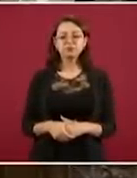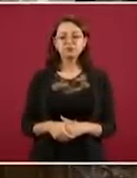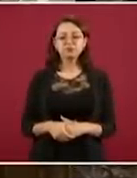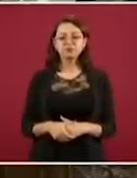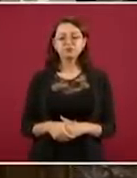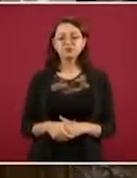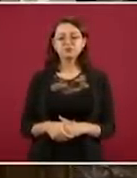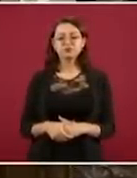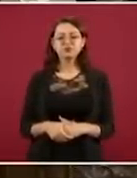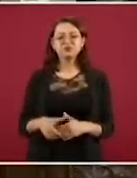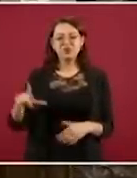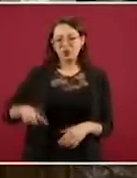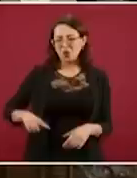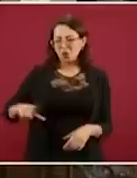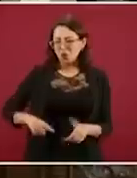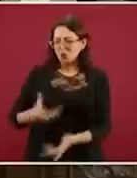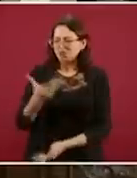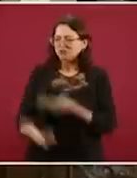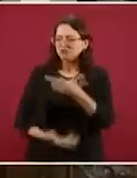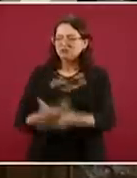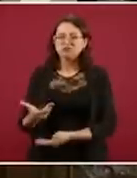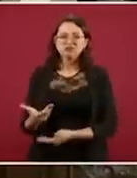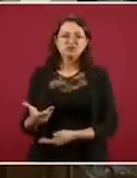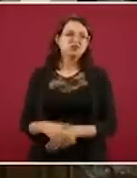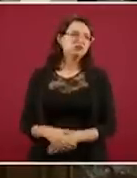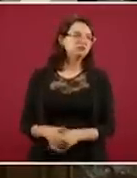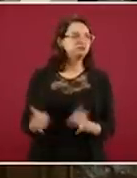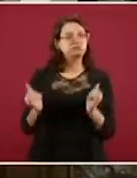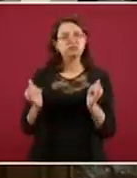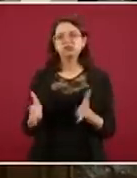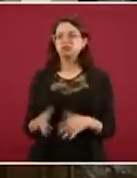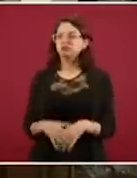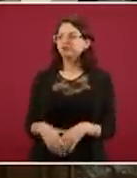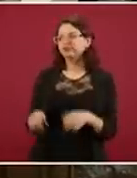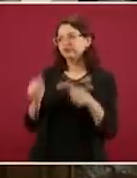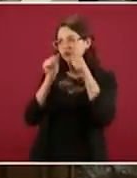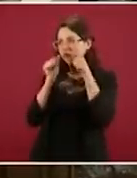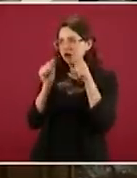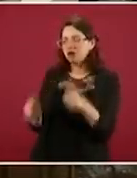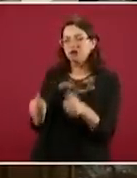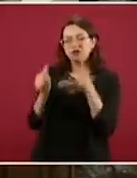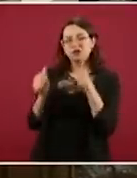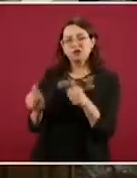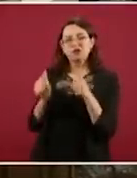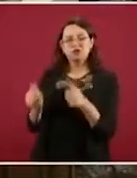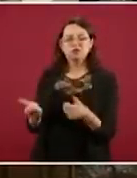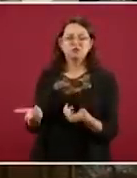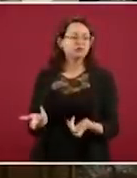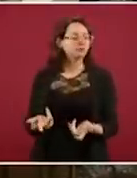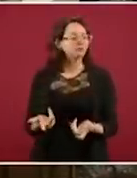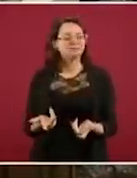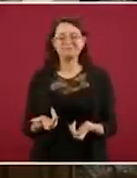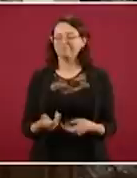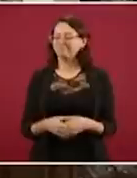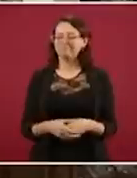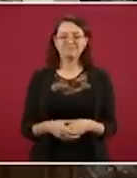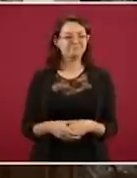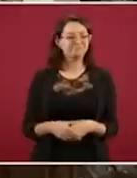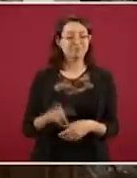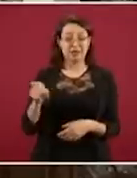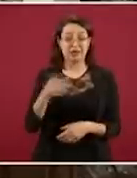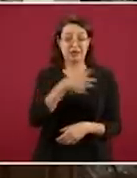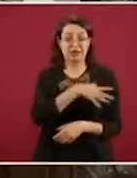no hiciera con gusto su trabajo de escuchar a los ciudadanos. ciudadanos. Decía el